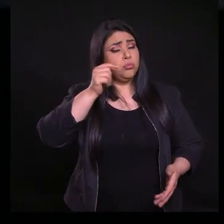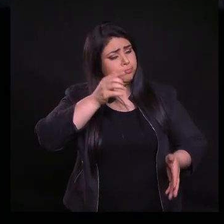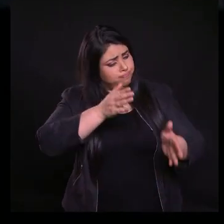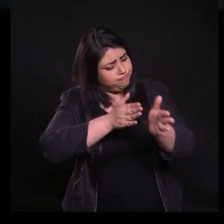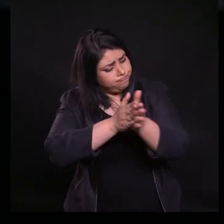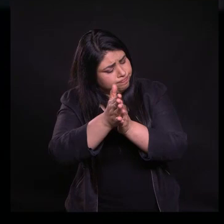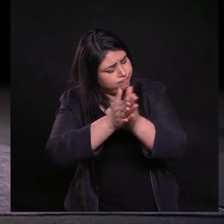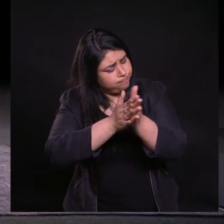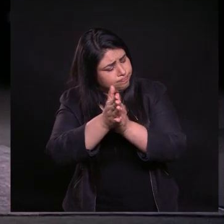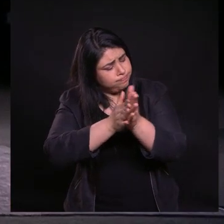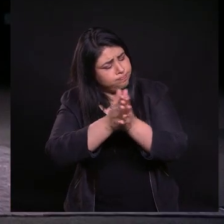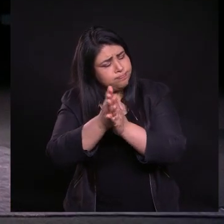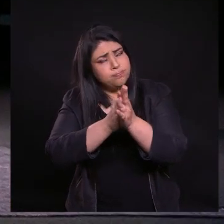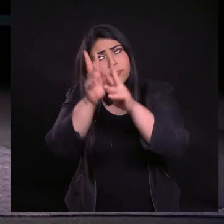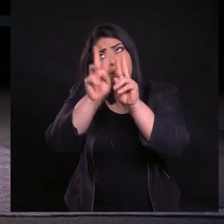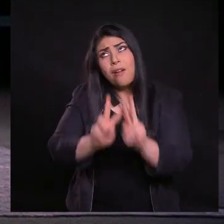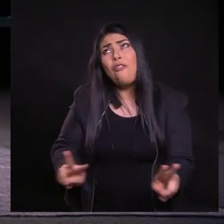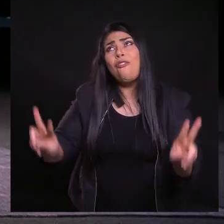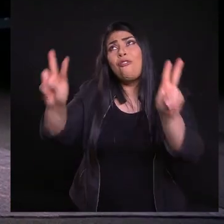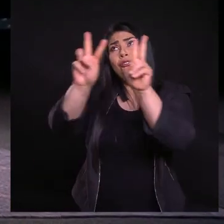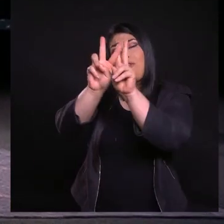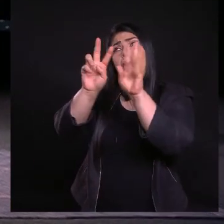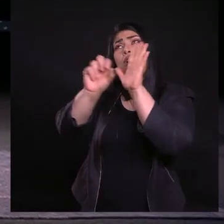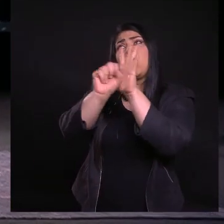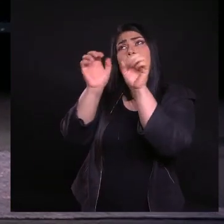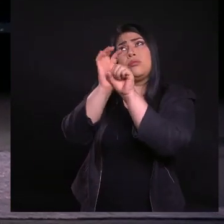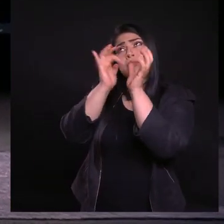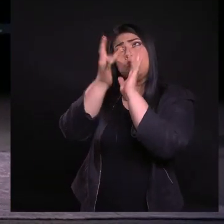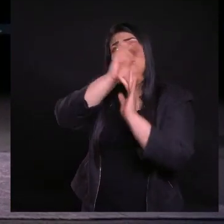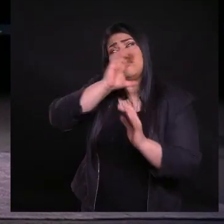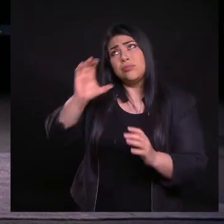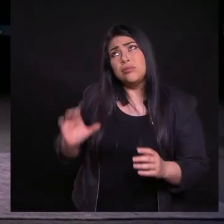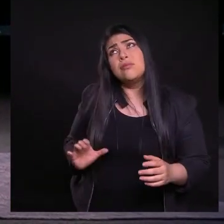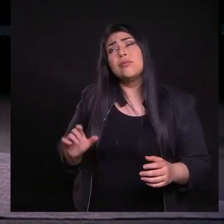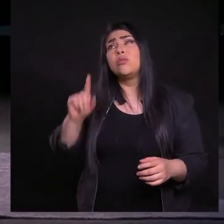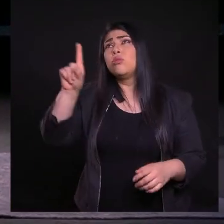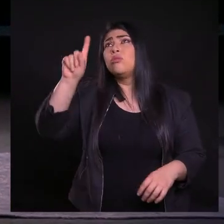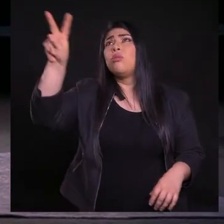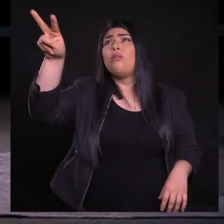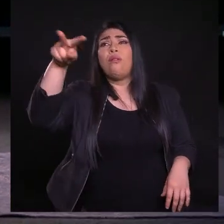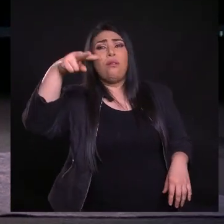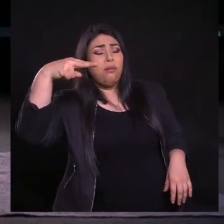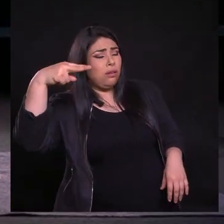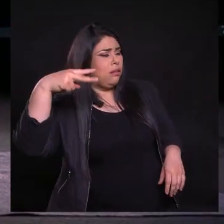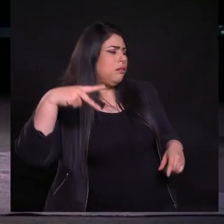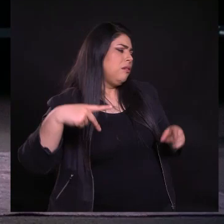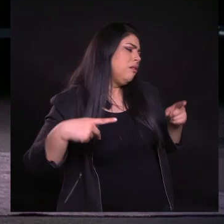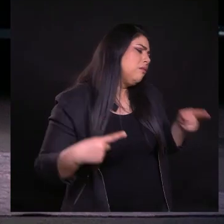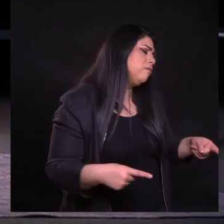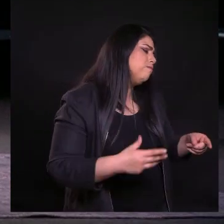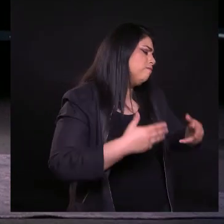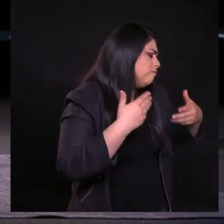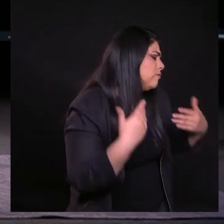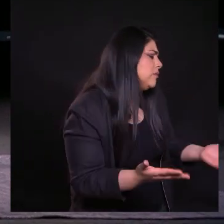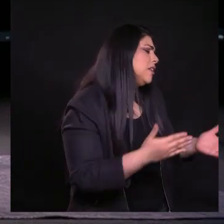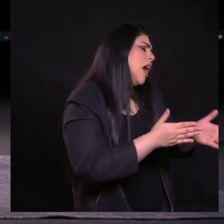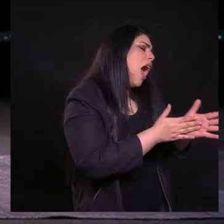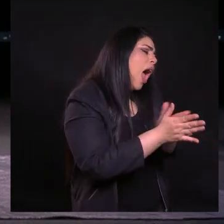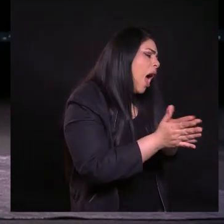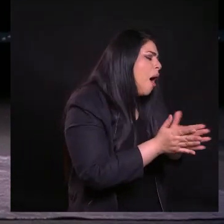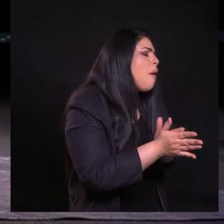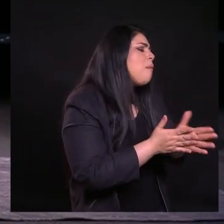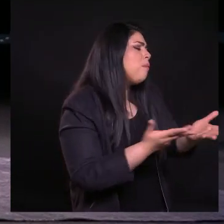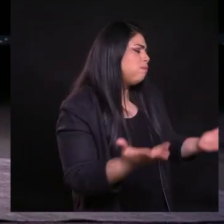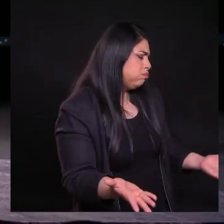sacrificio yo no quisiera señor que tú desde los cielos digas pero steve porque no aprovecha mi sacrificio